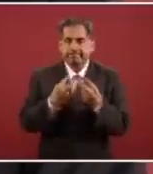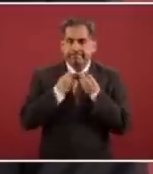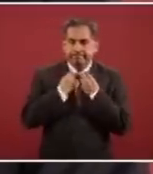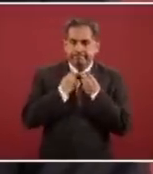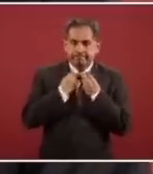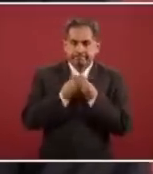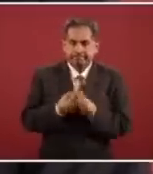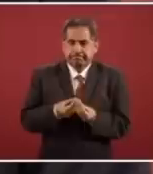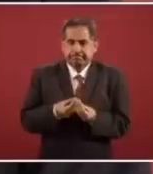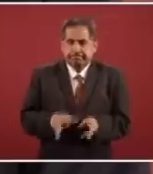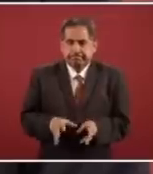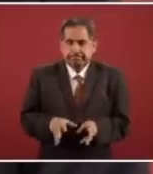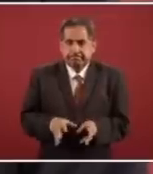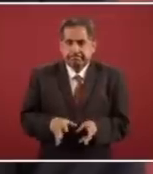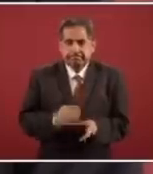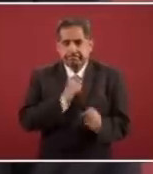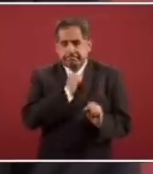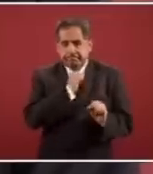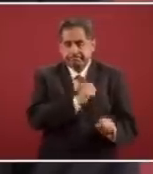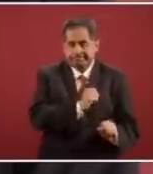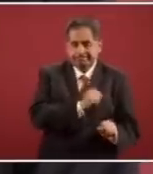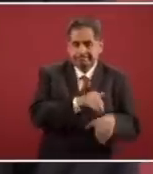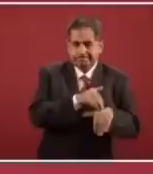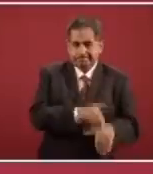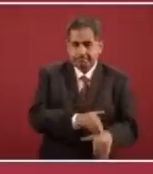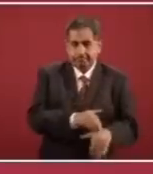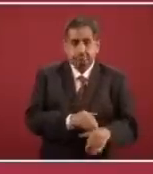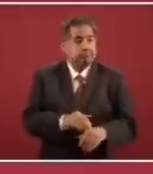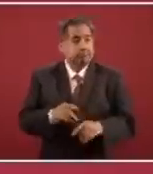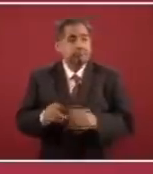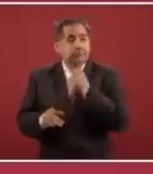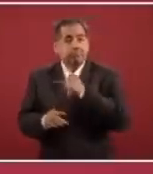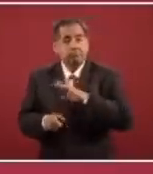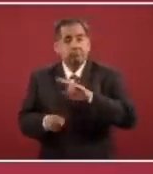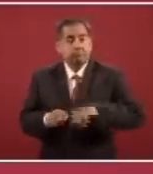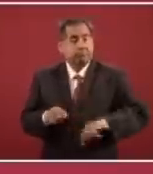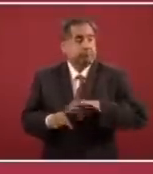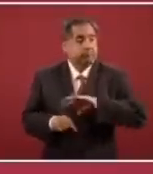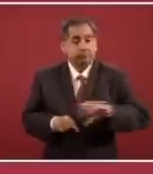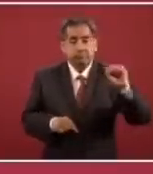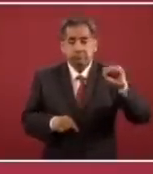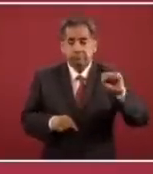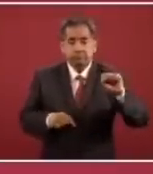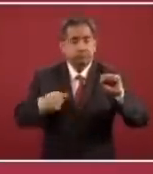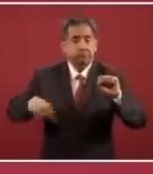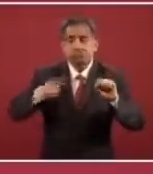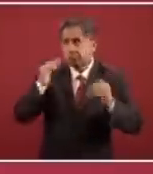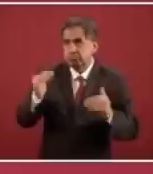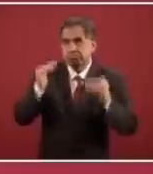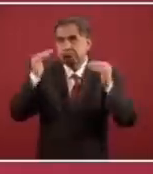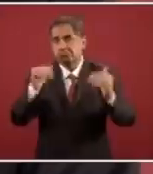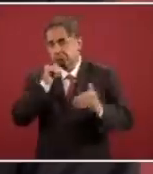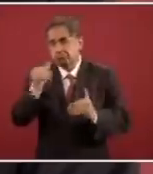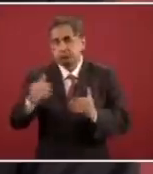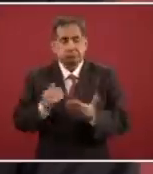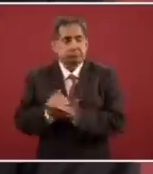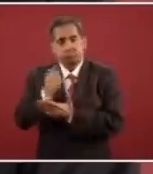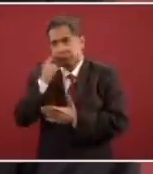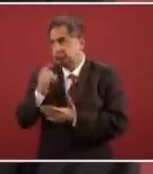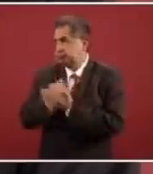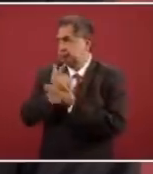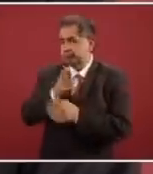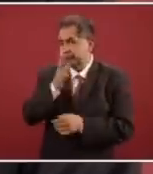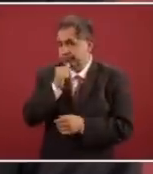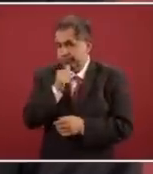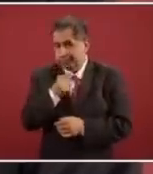nos ataba, nos quitaba nuestra soberanía en materia energética.